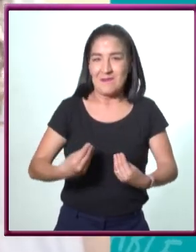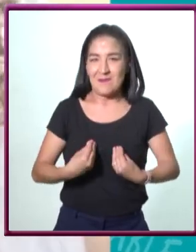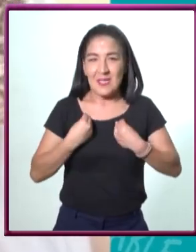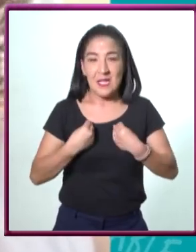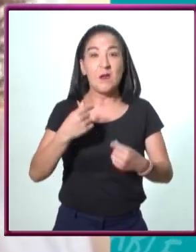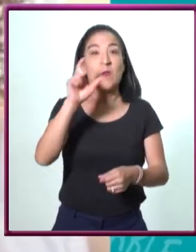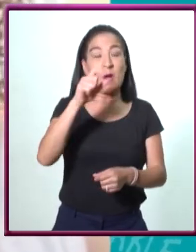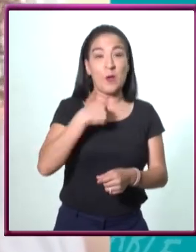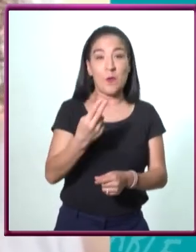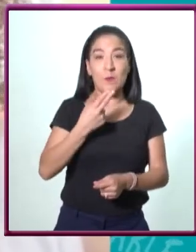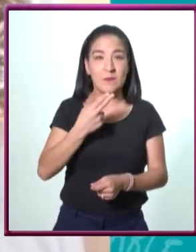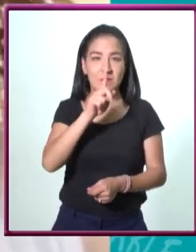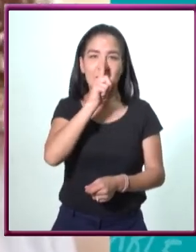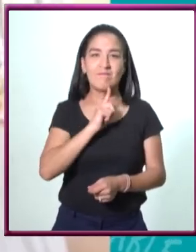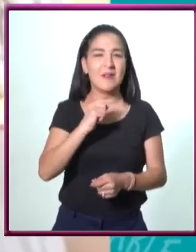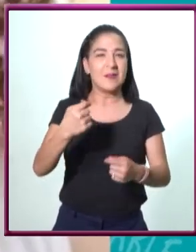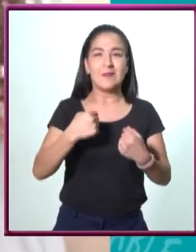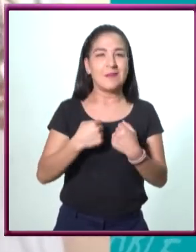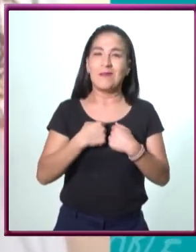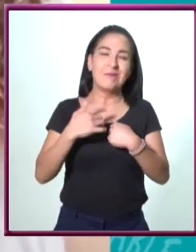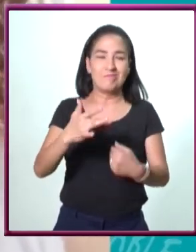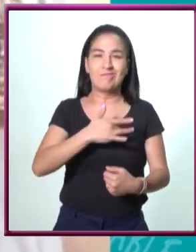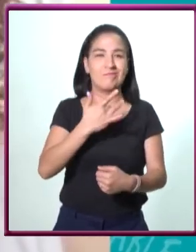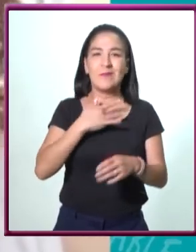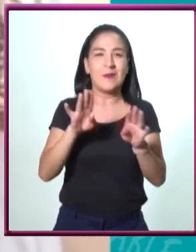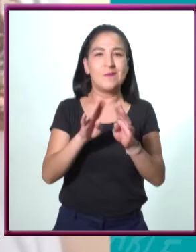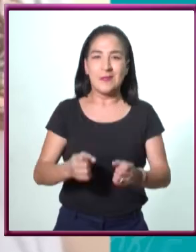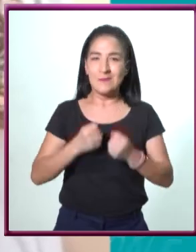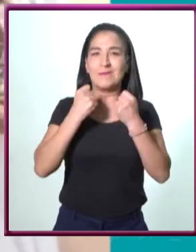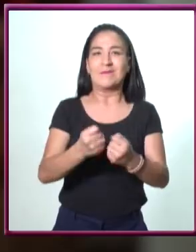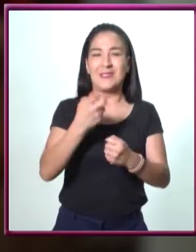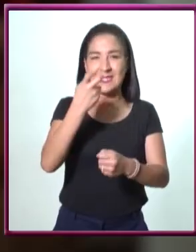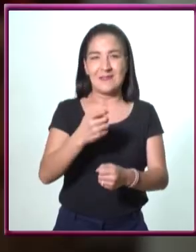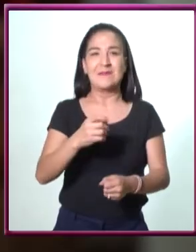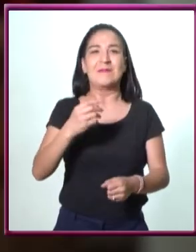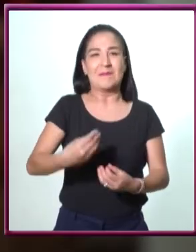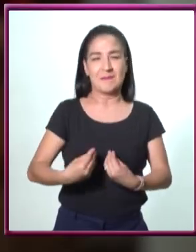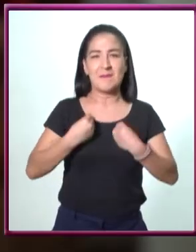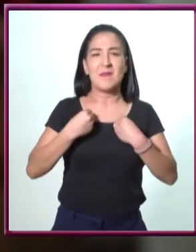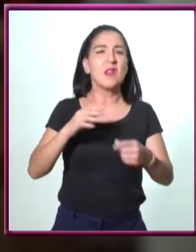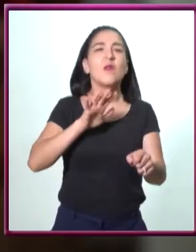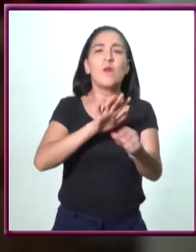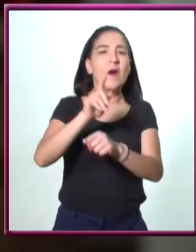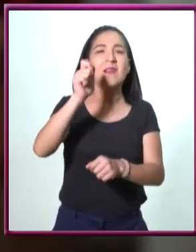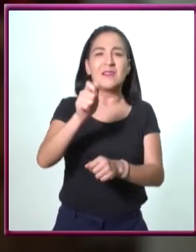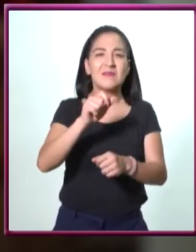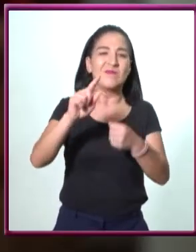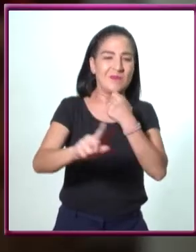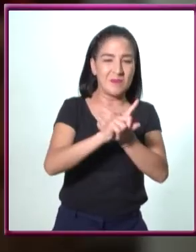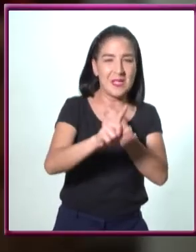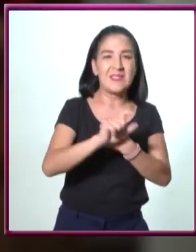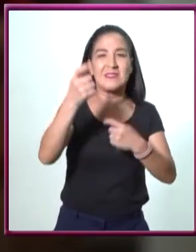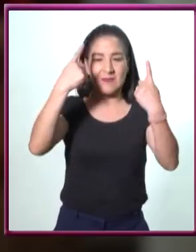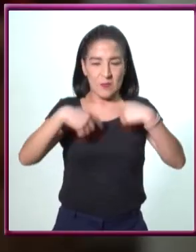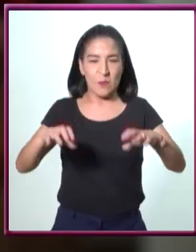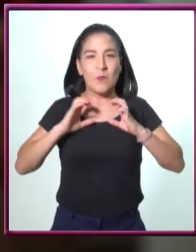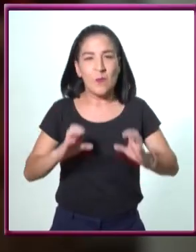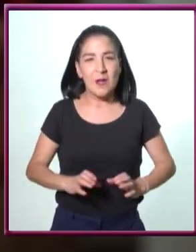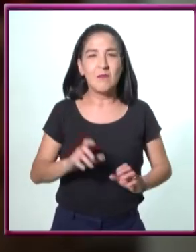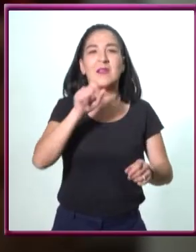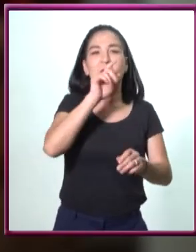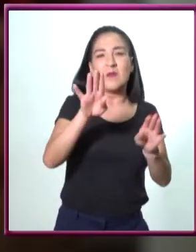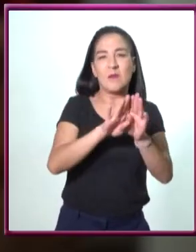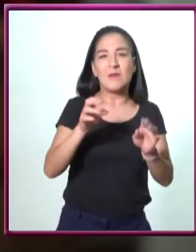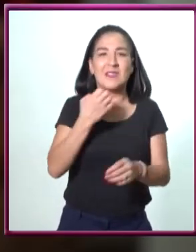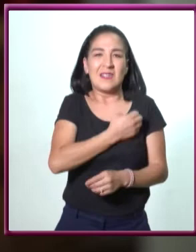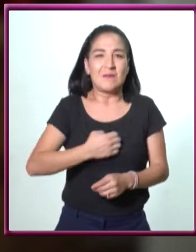cuando yo uso una mentira, quiere decir que no me estoy sintiendo con esas herramientas. ¿Y cuáles son las consecuencias físicas y emocionales de crear